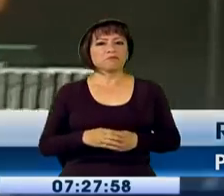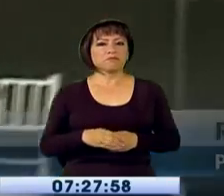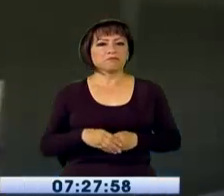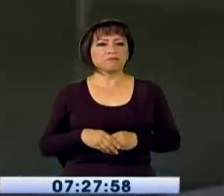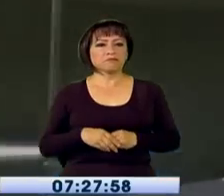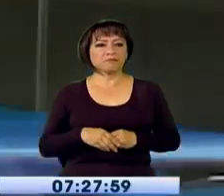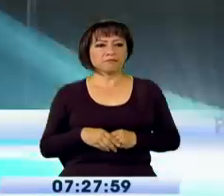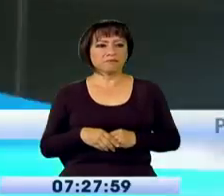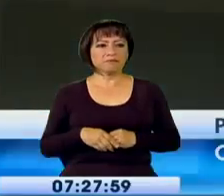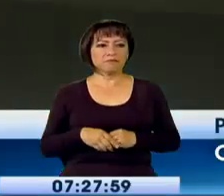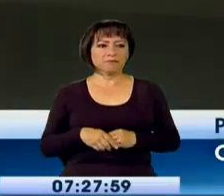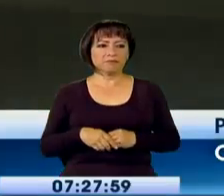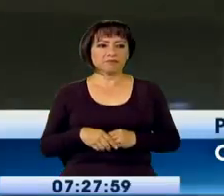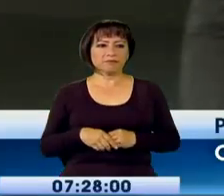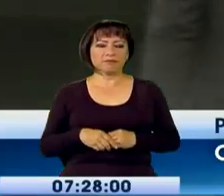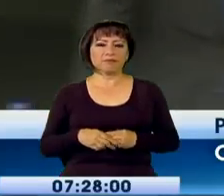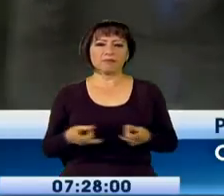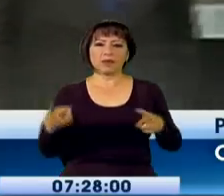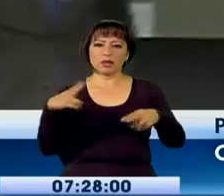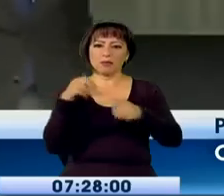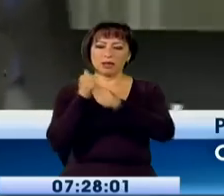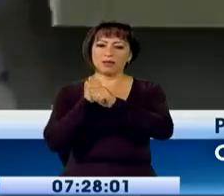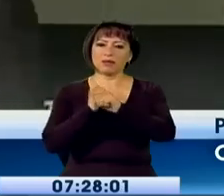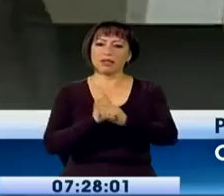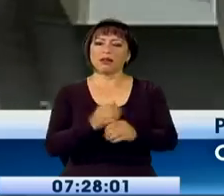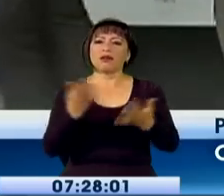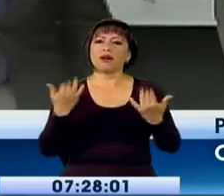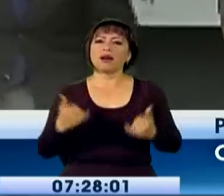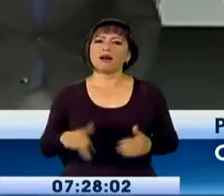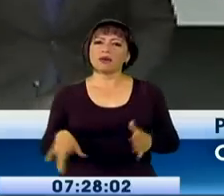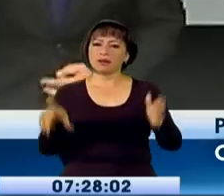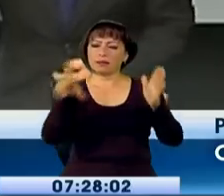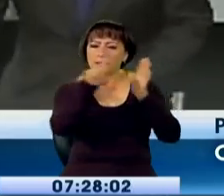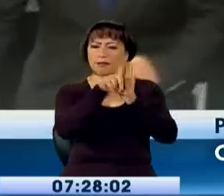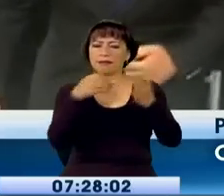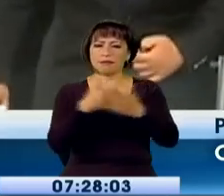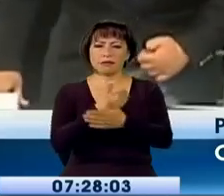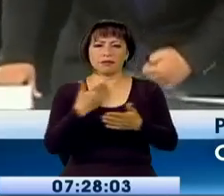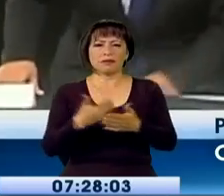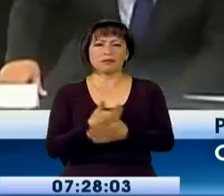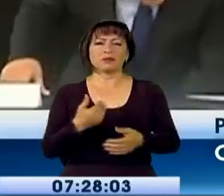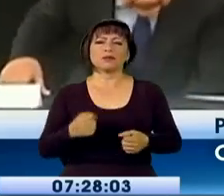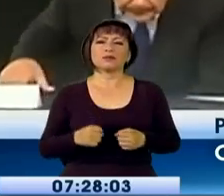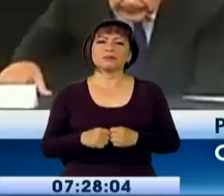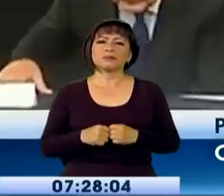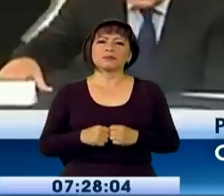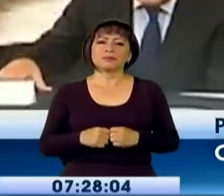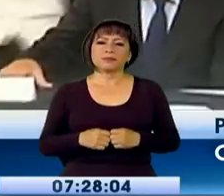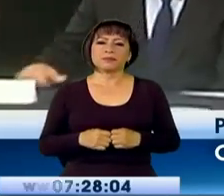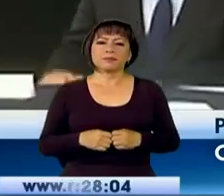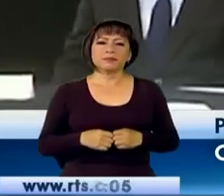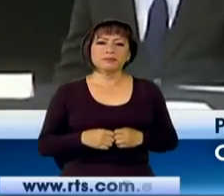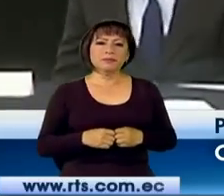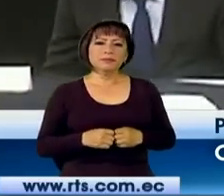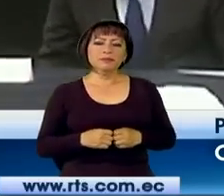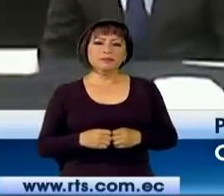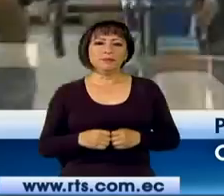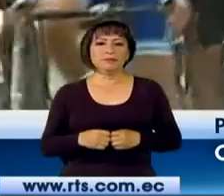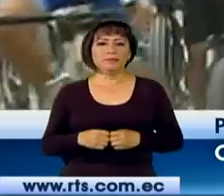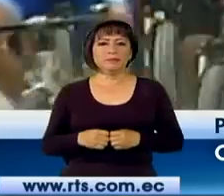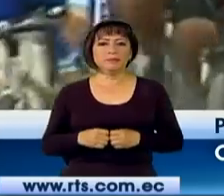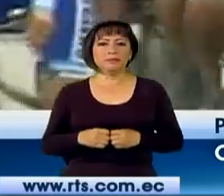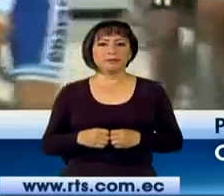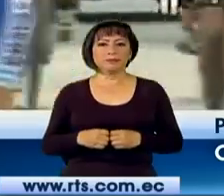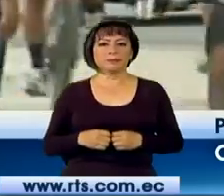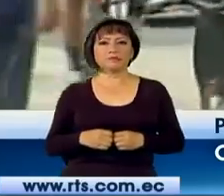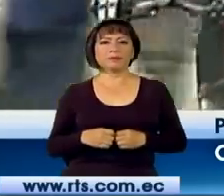también defendió la enmienda constitucional que disminuye las facultades de la Contraloría, sobre lo que Polit no habló.